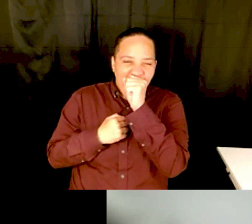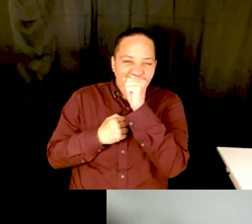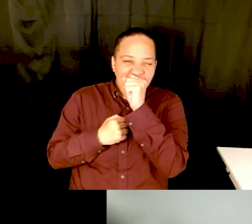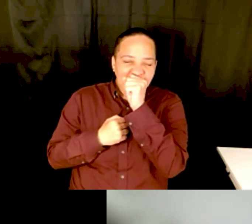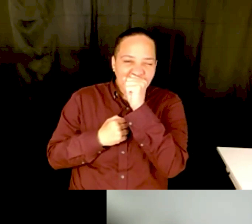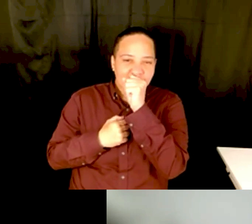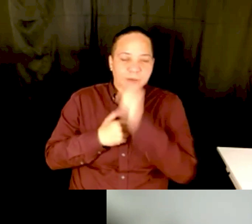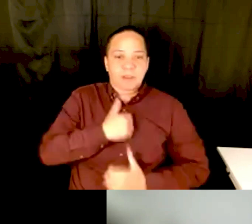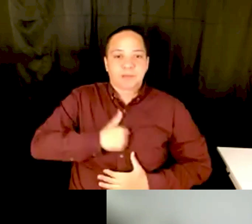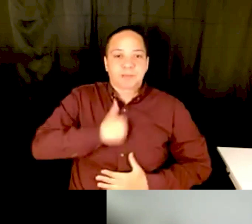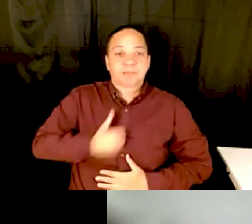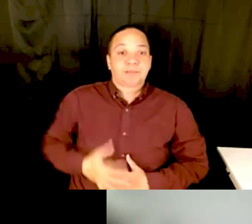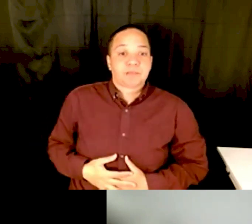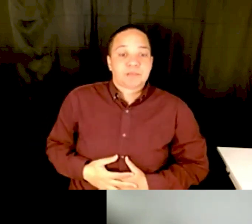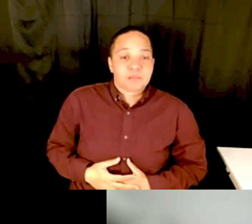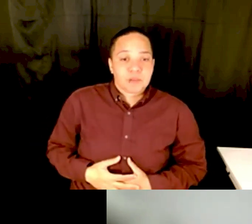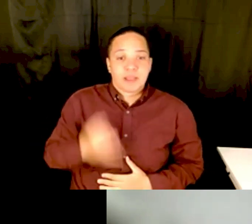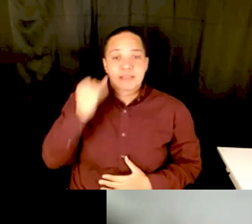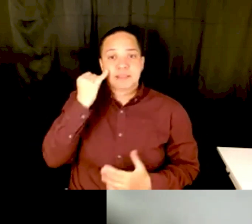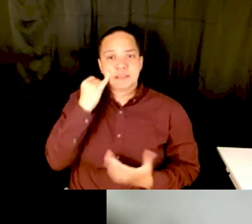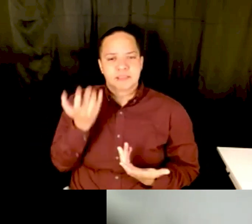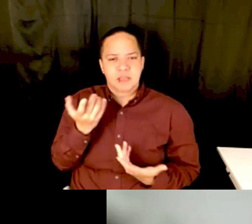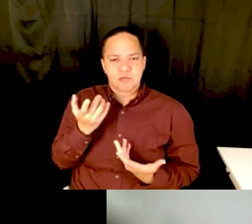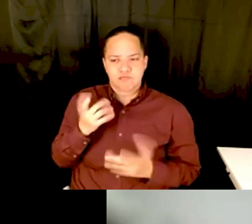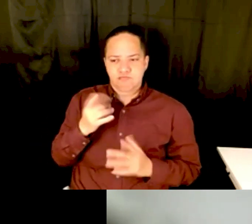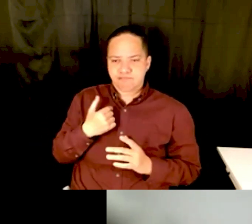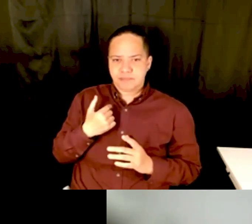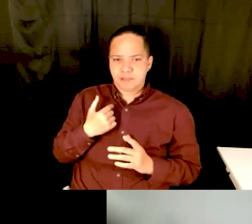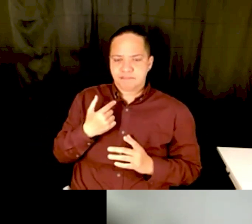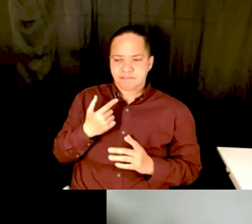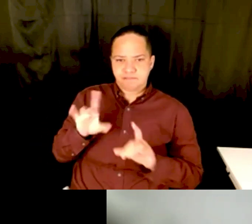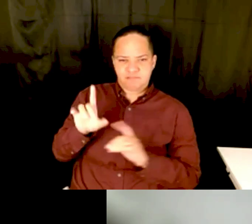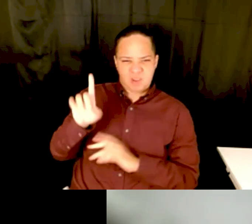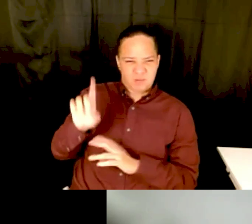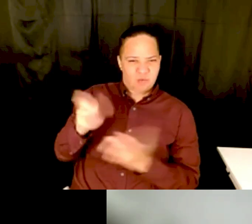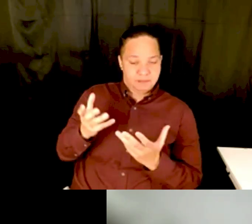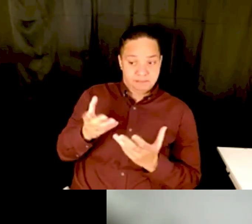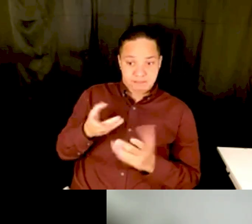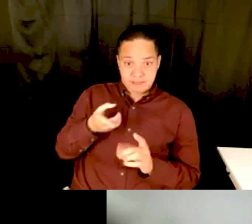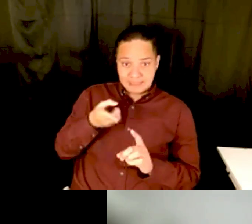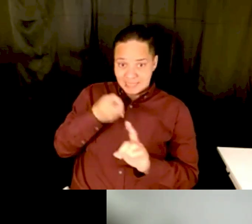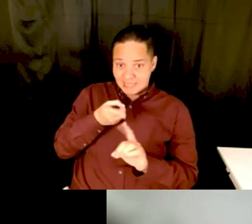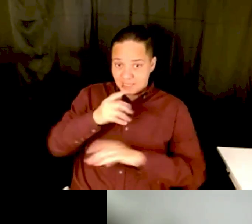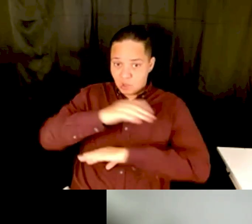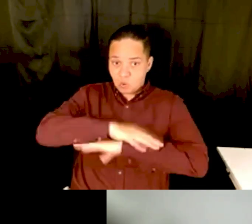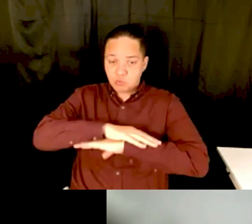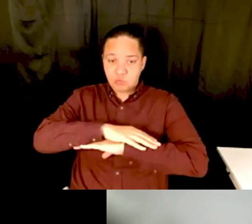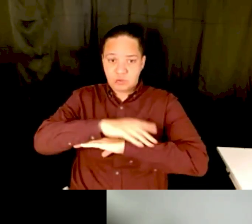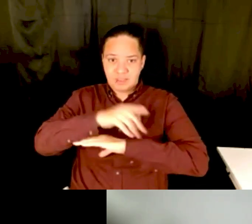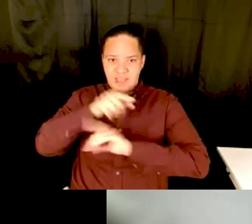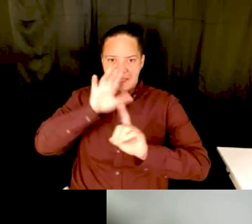la pregunta que nos debemos hacer. ¿Esta conducta de este